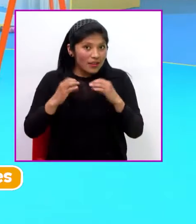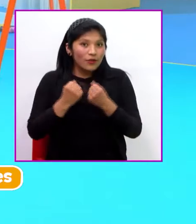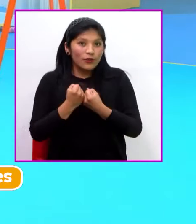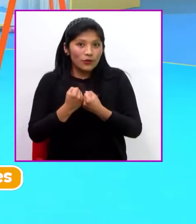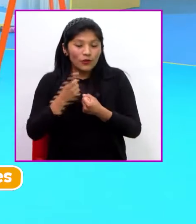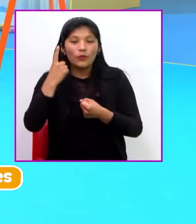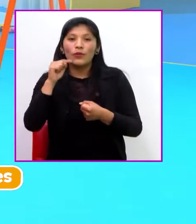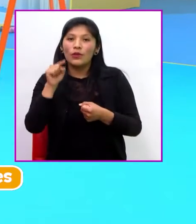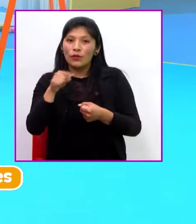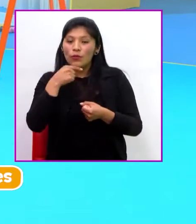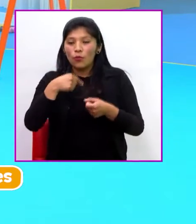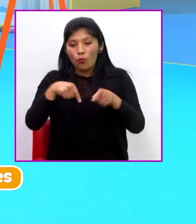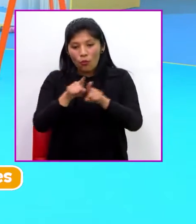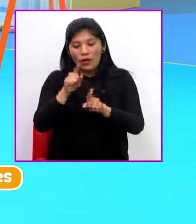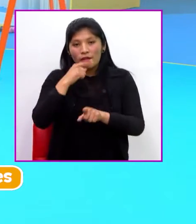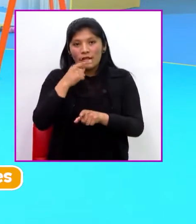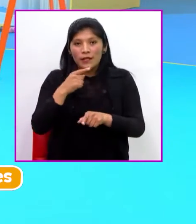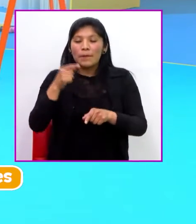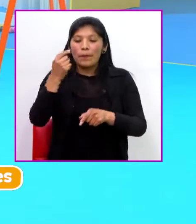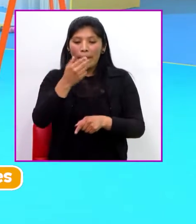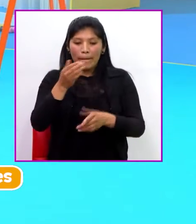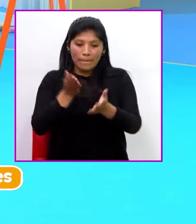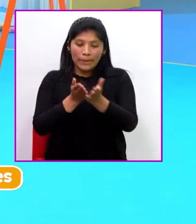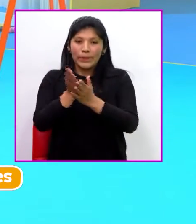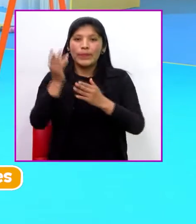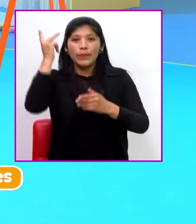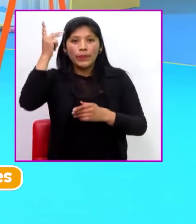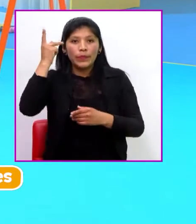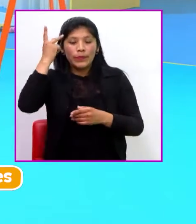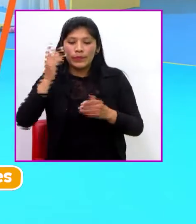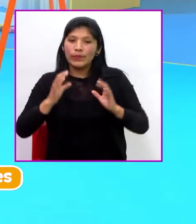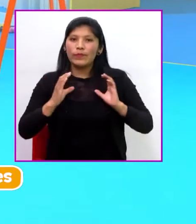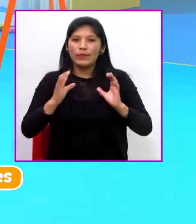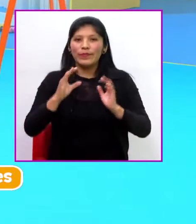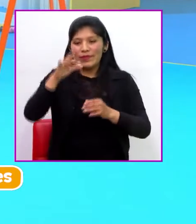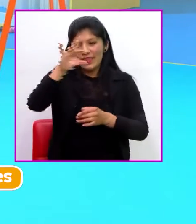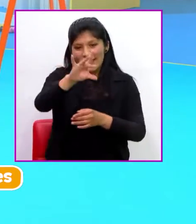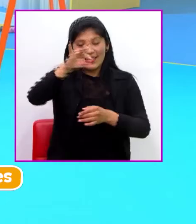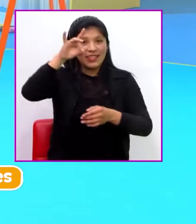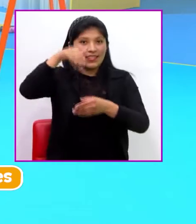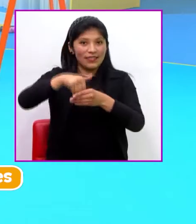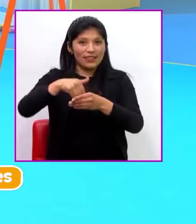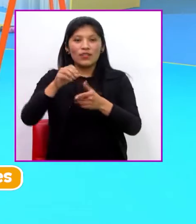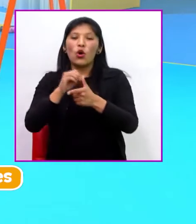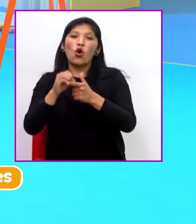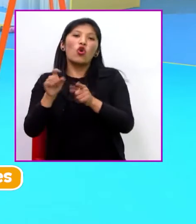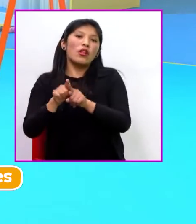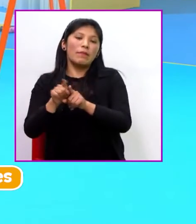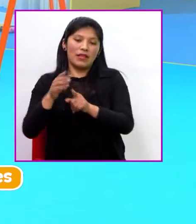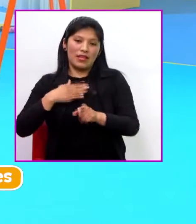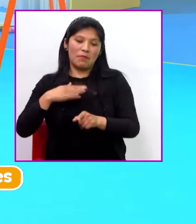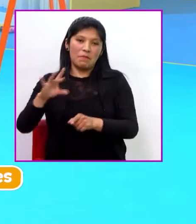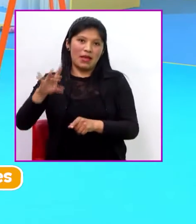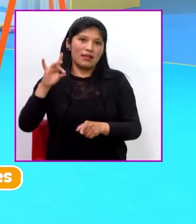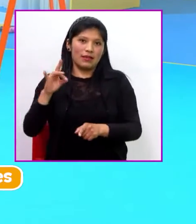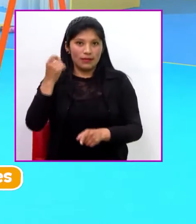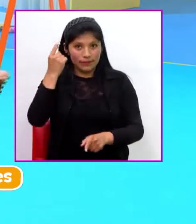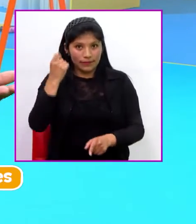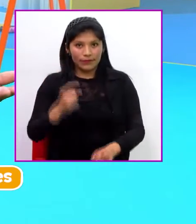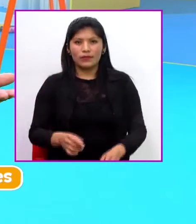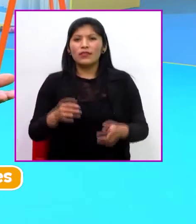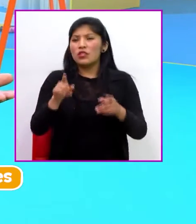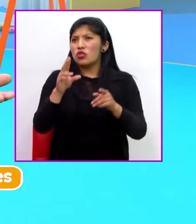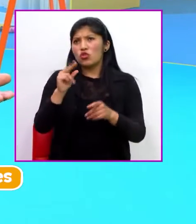tanto, cuando hablo de derechos políticos, es la capacidad de elegir y ser elegido. Pero no solo es eso, también